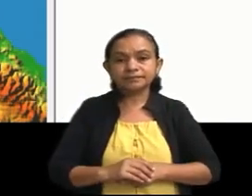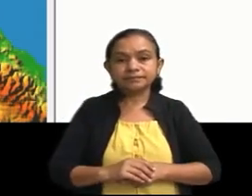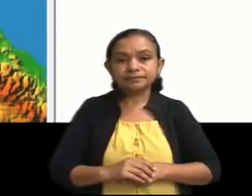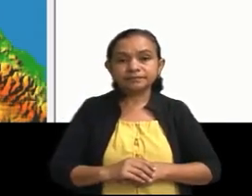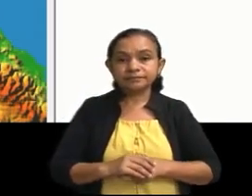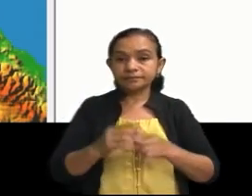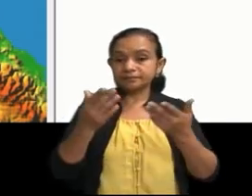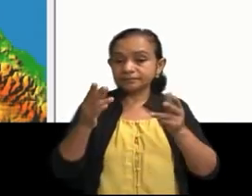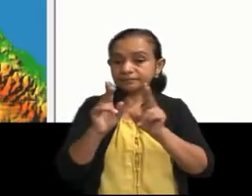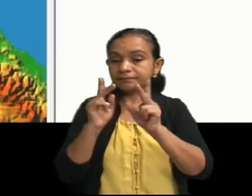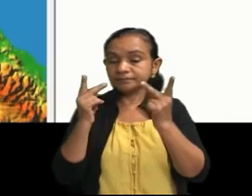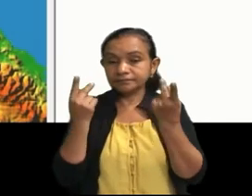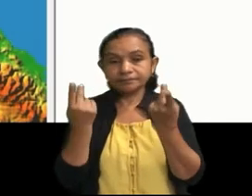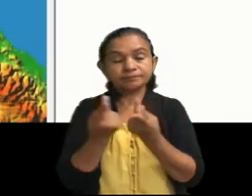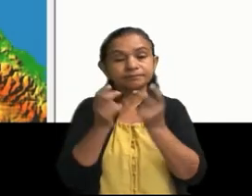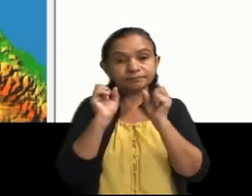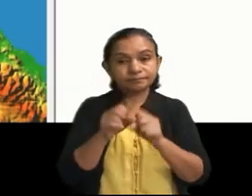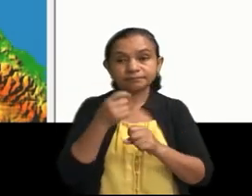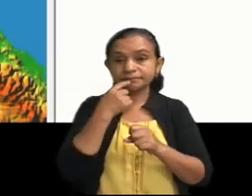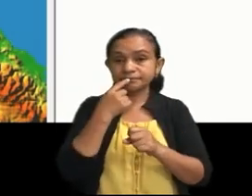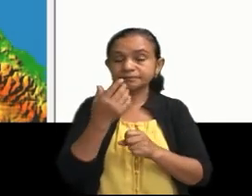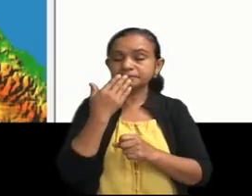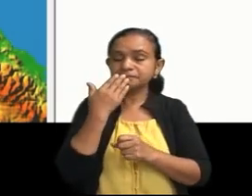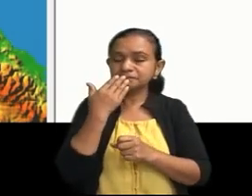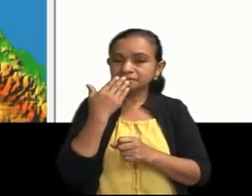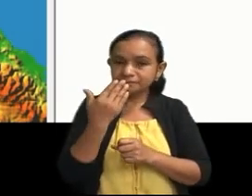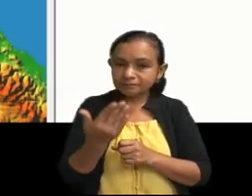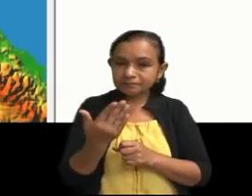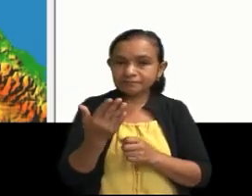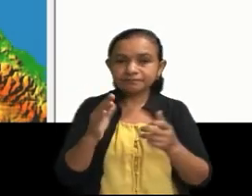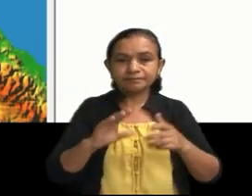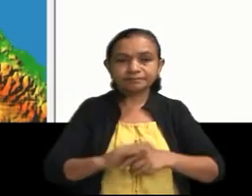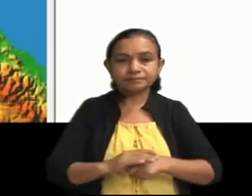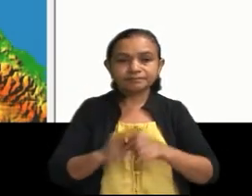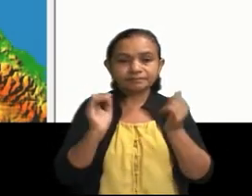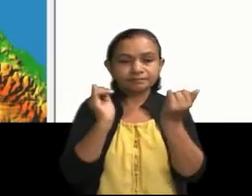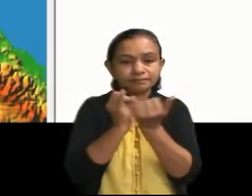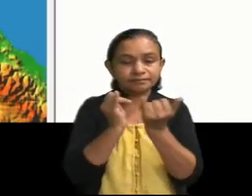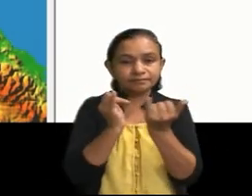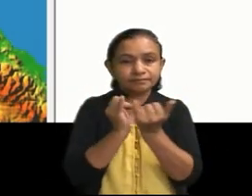Y la población. Bueno, y también